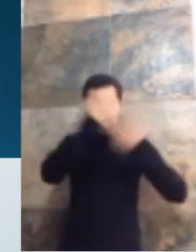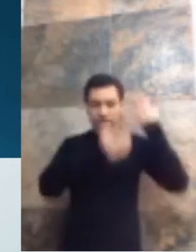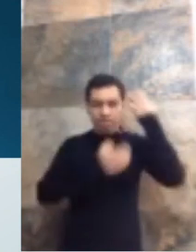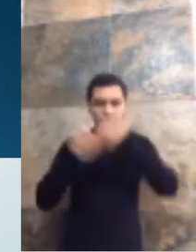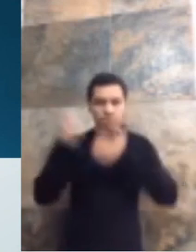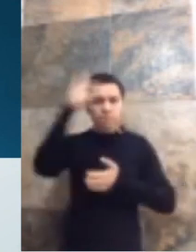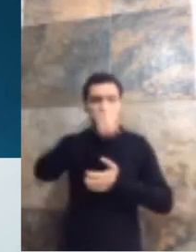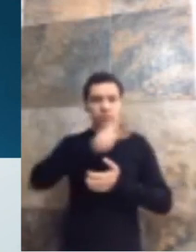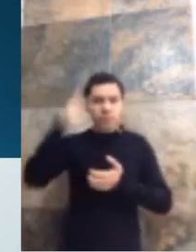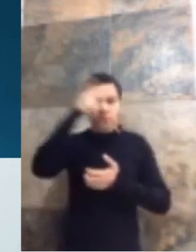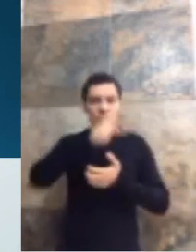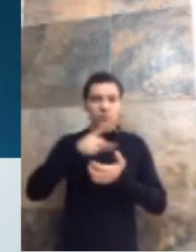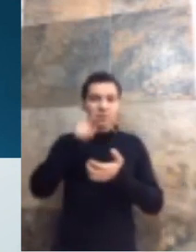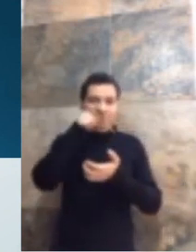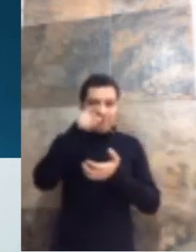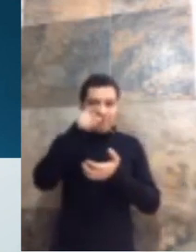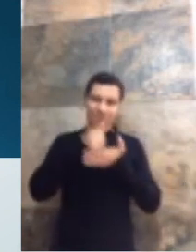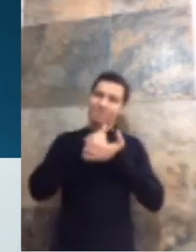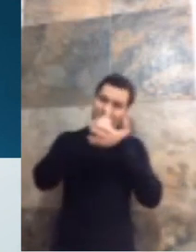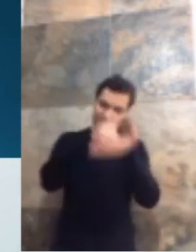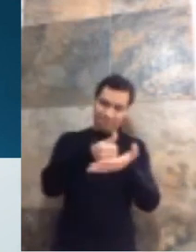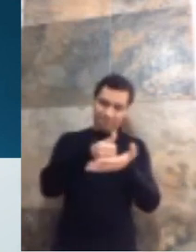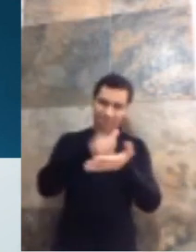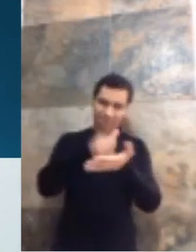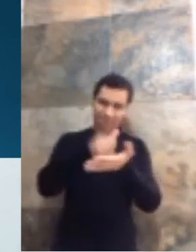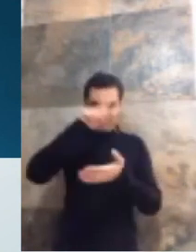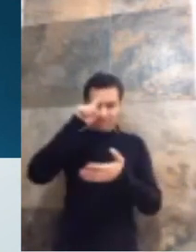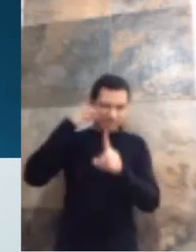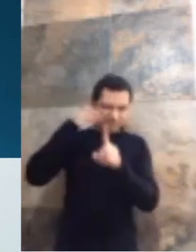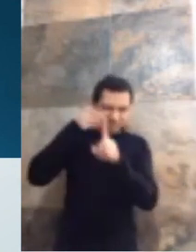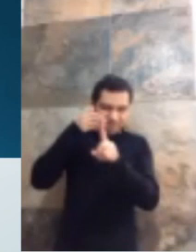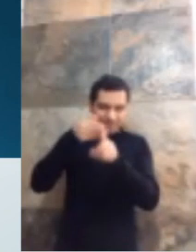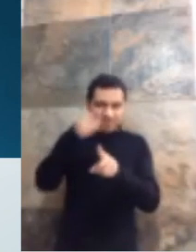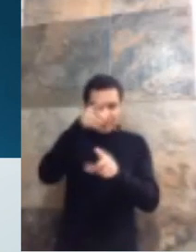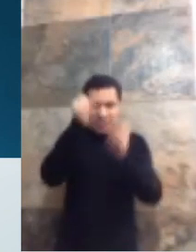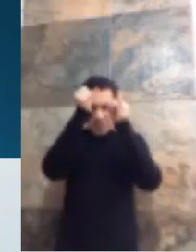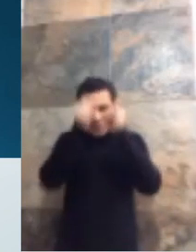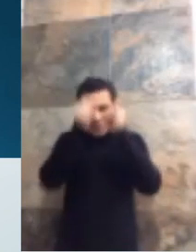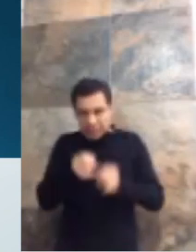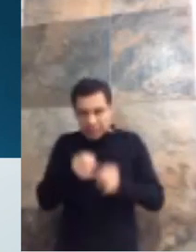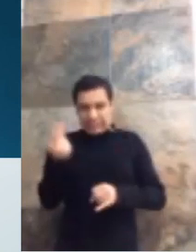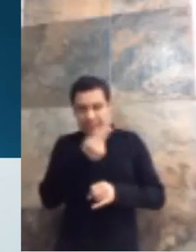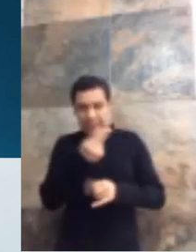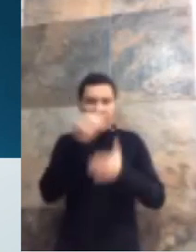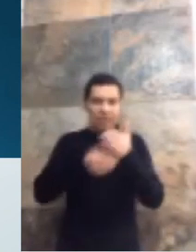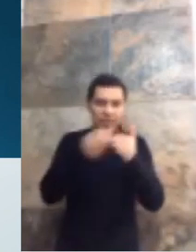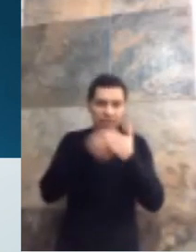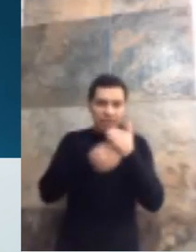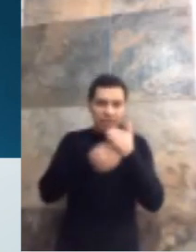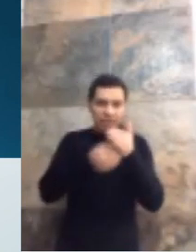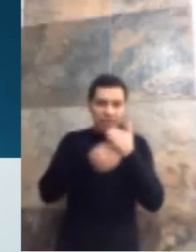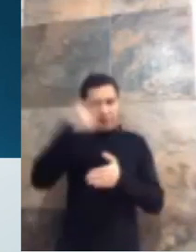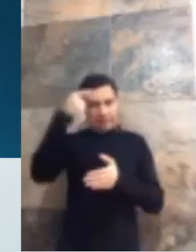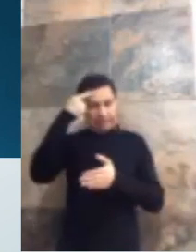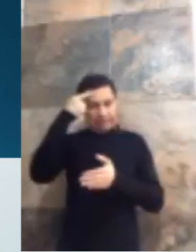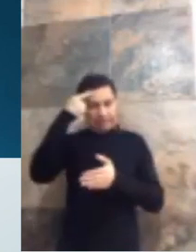cuidadoso, más acotado, más adaptado a las necesidades de esta persona.